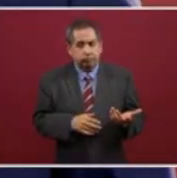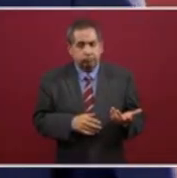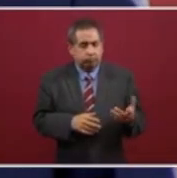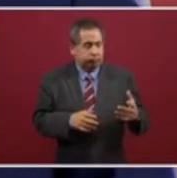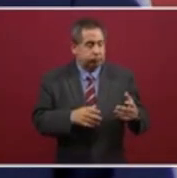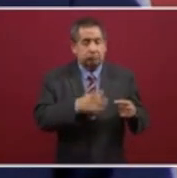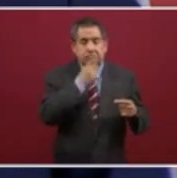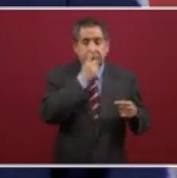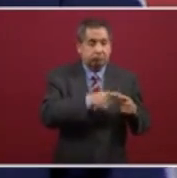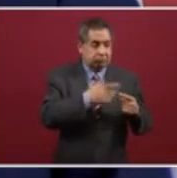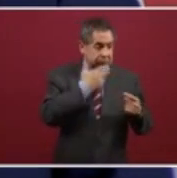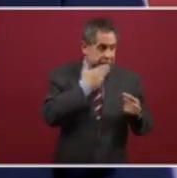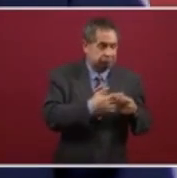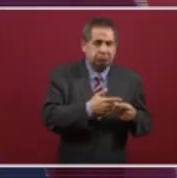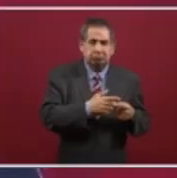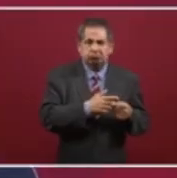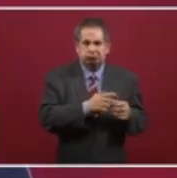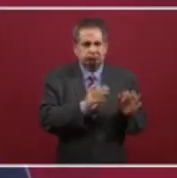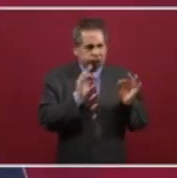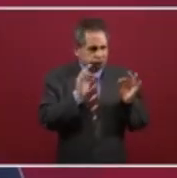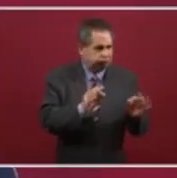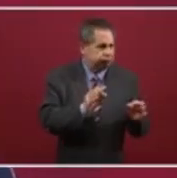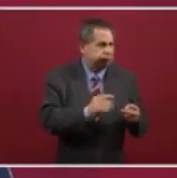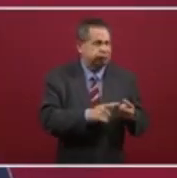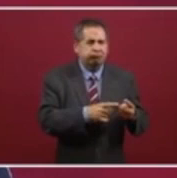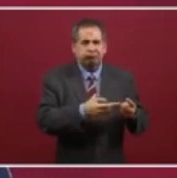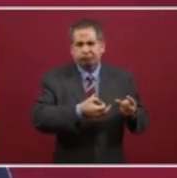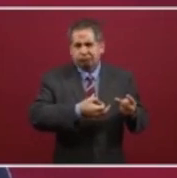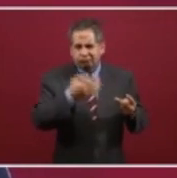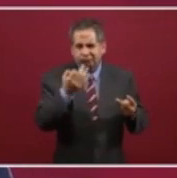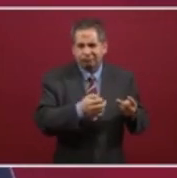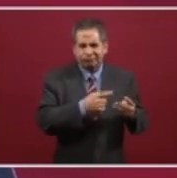justo, eficaz